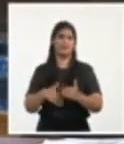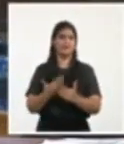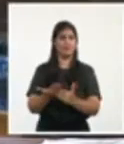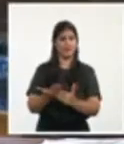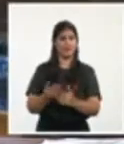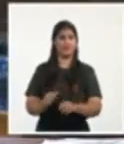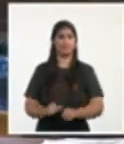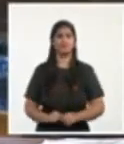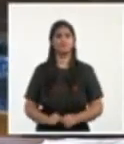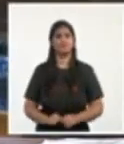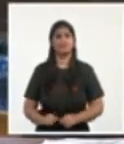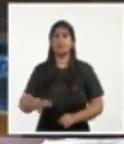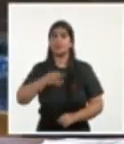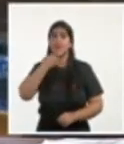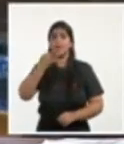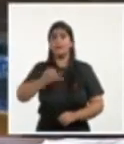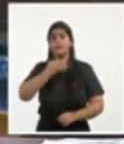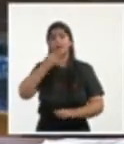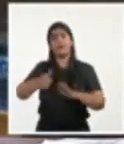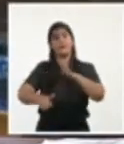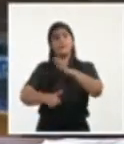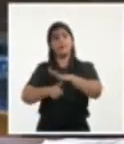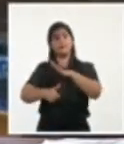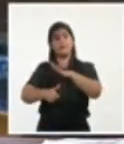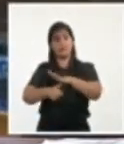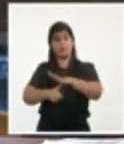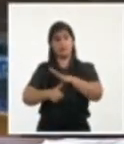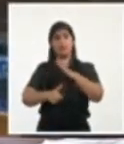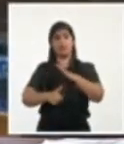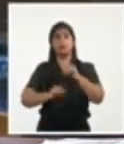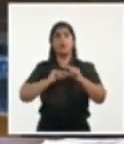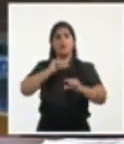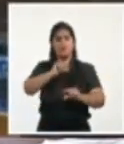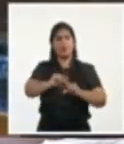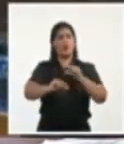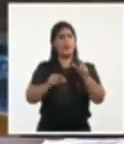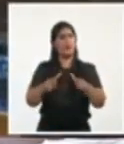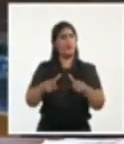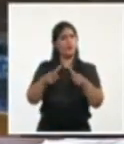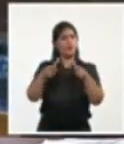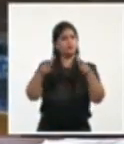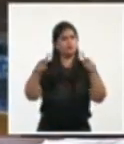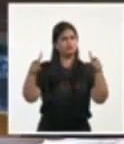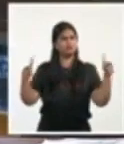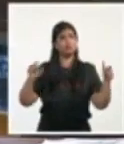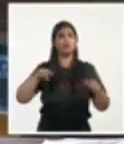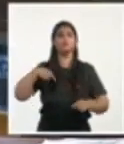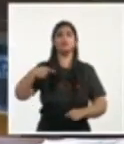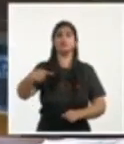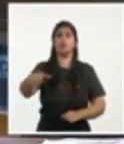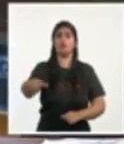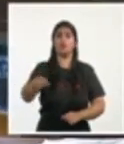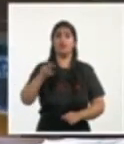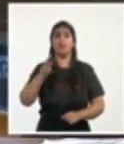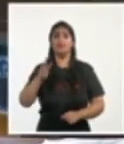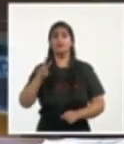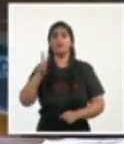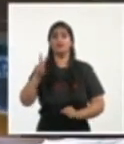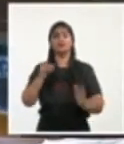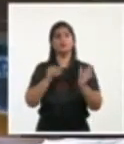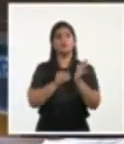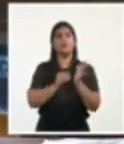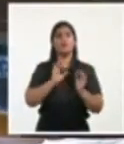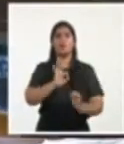explicaba el presidente, han venido creciendo de manera considerable, cerrando con 32.088, que representa un